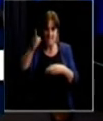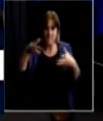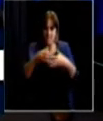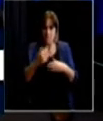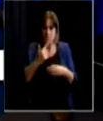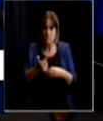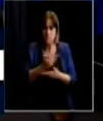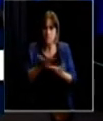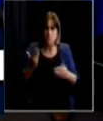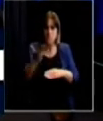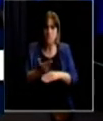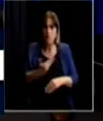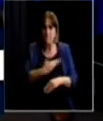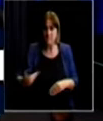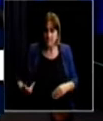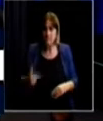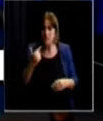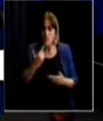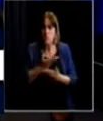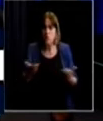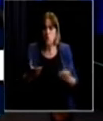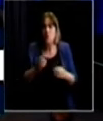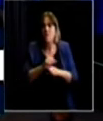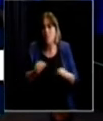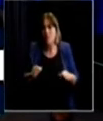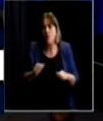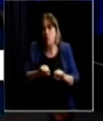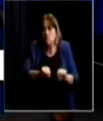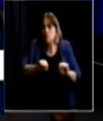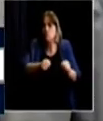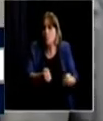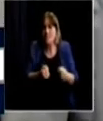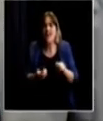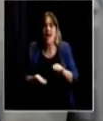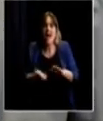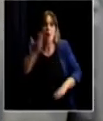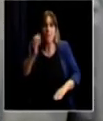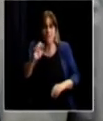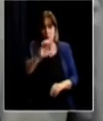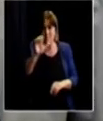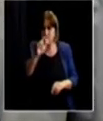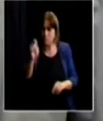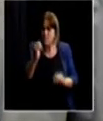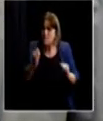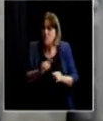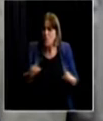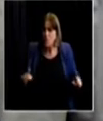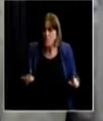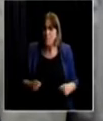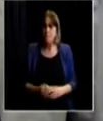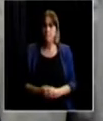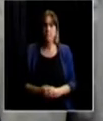presidencia de la república y lo hizo público en un vídeo en el día de hoy no no